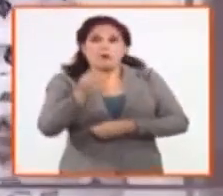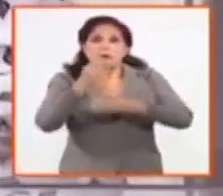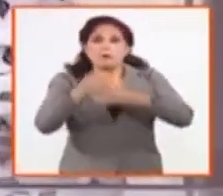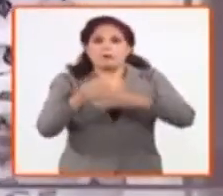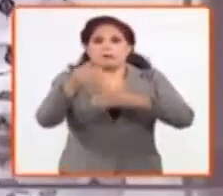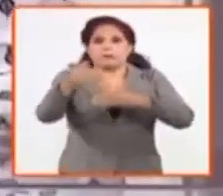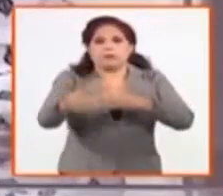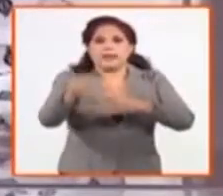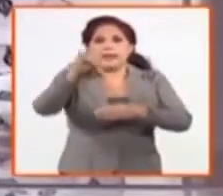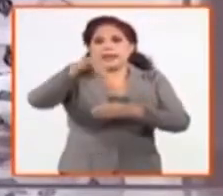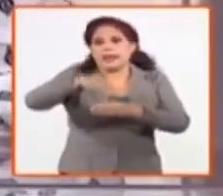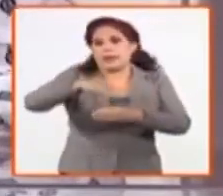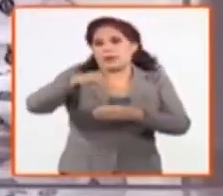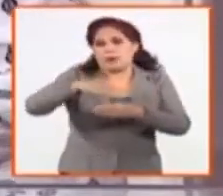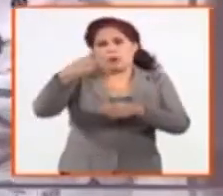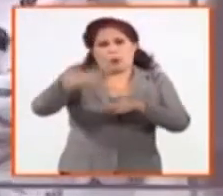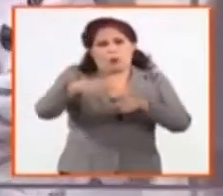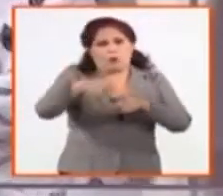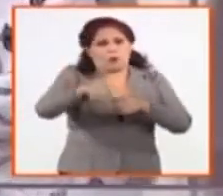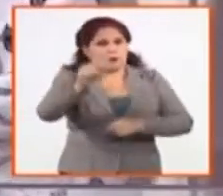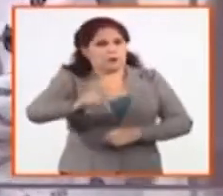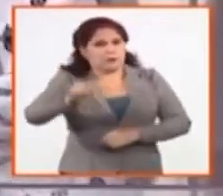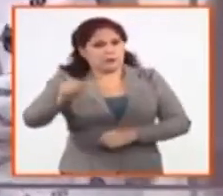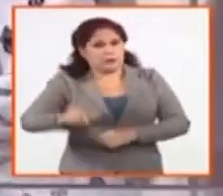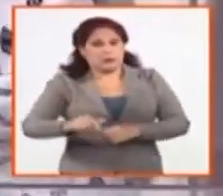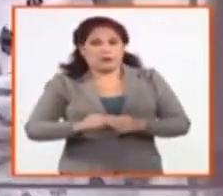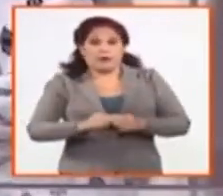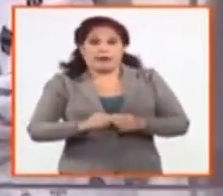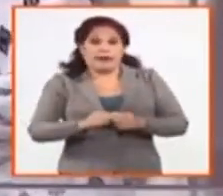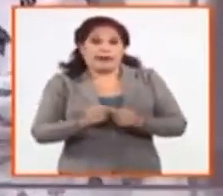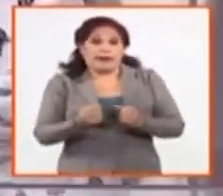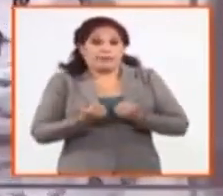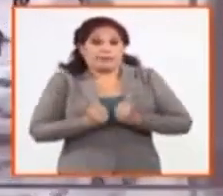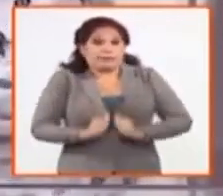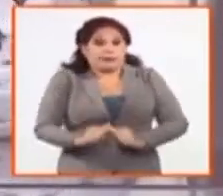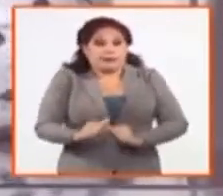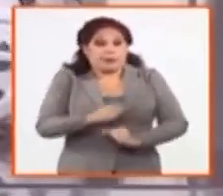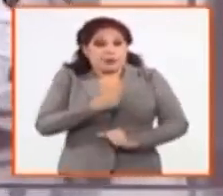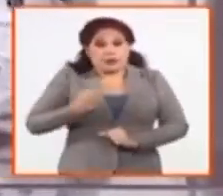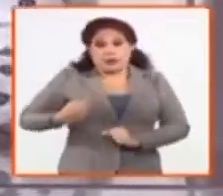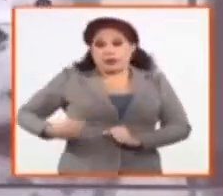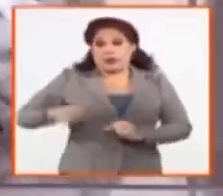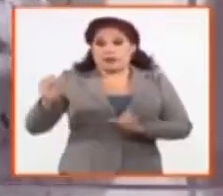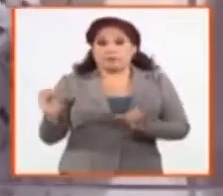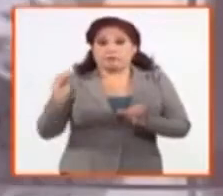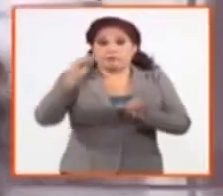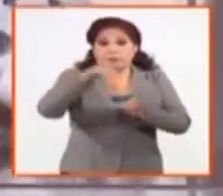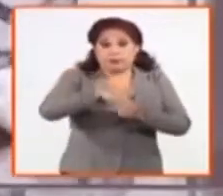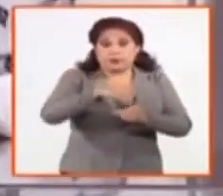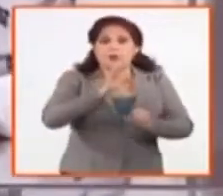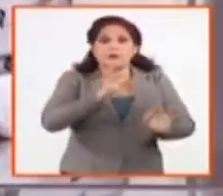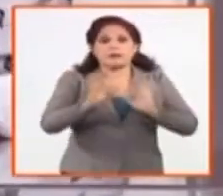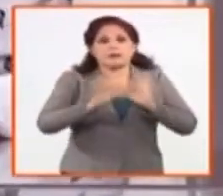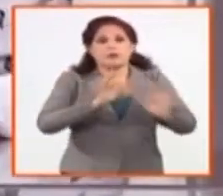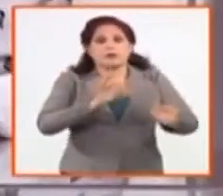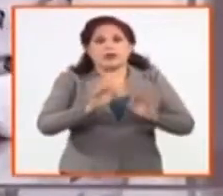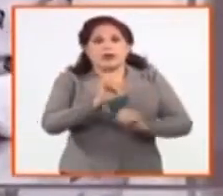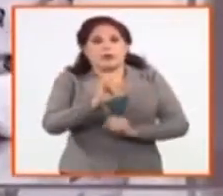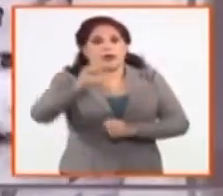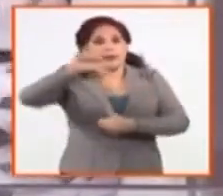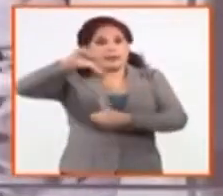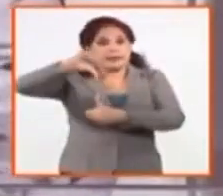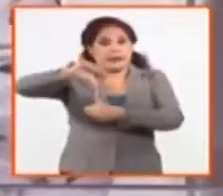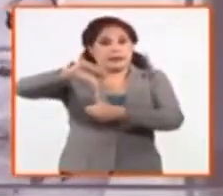incluyendo los uigur, que son los del Xinjiang chino. Entonces, es un problema de seguridad igual que para repúblicas